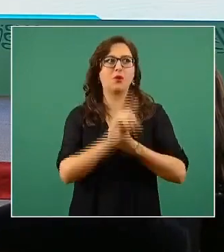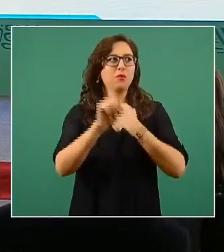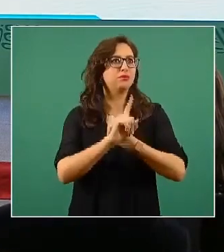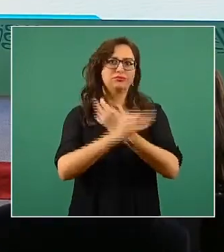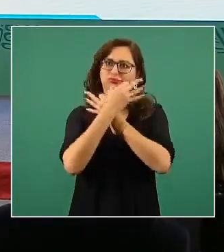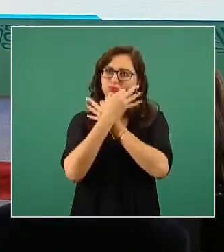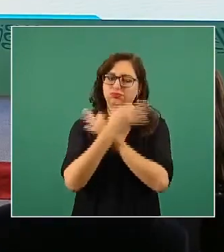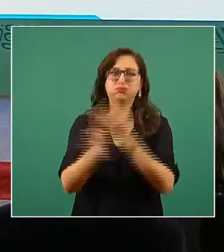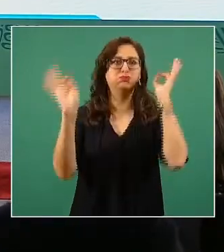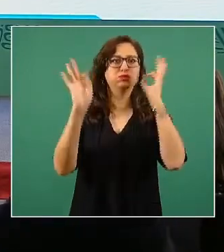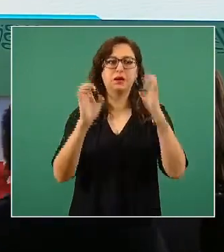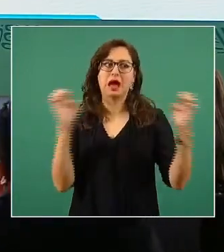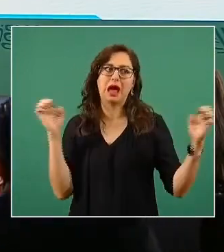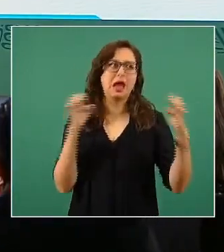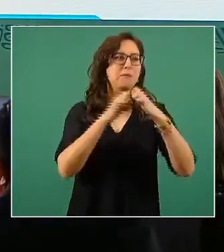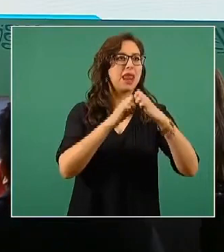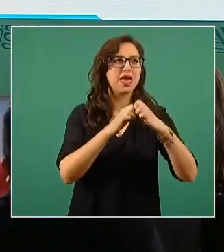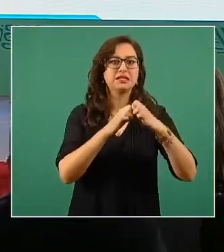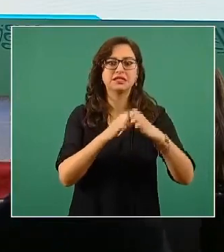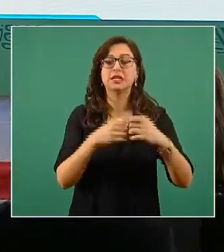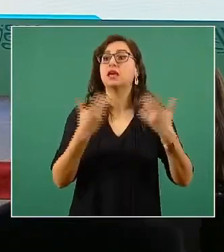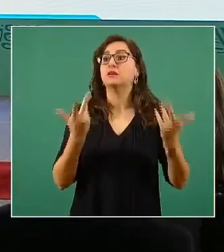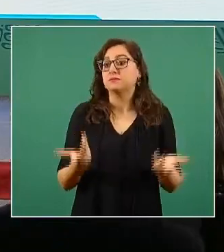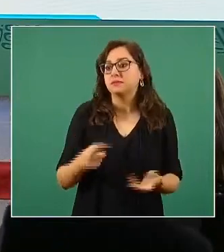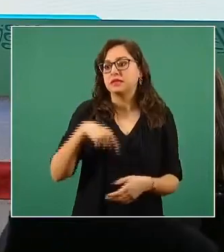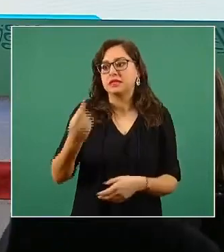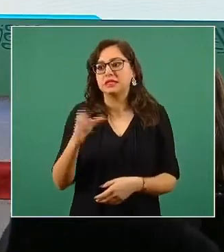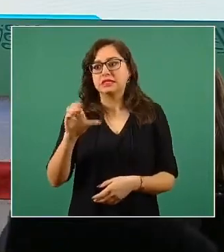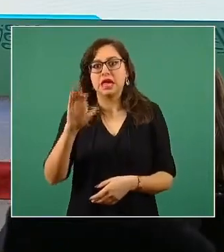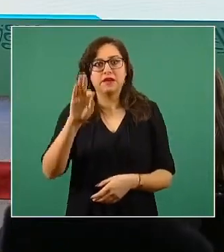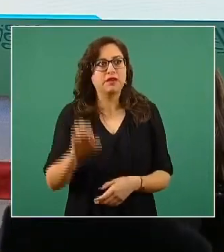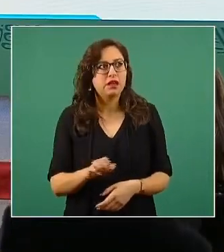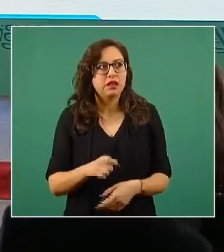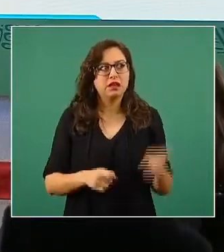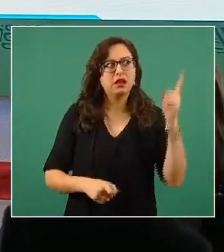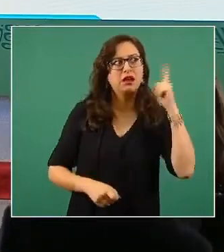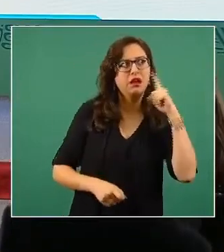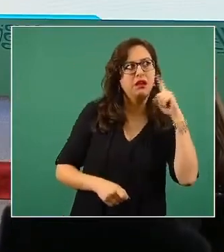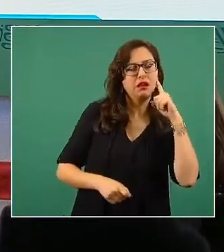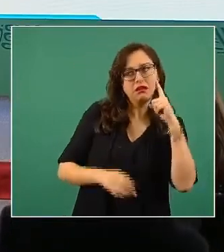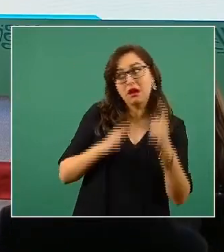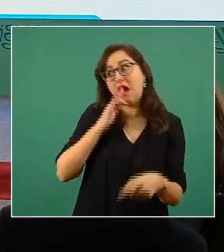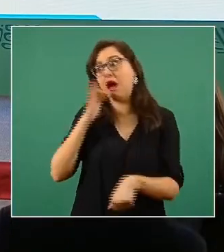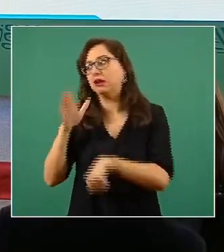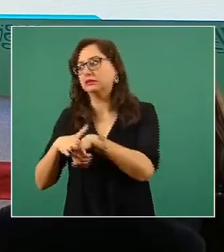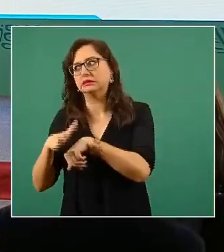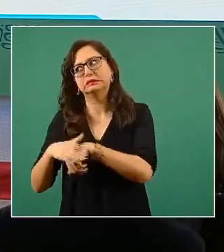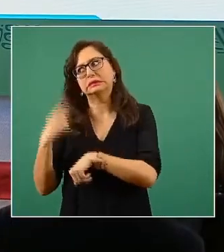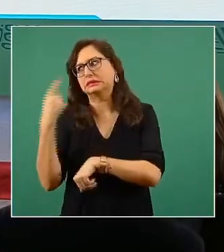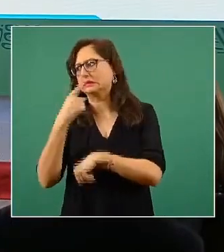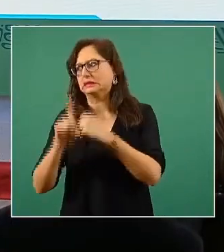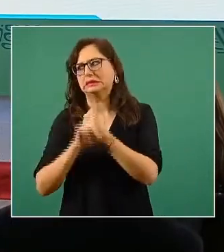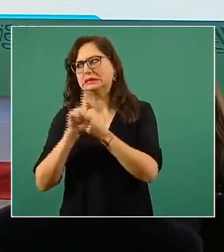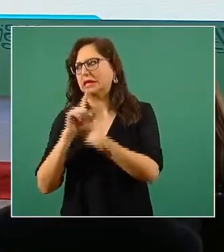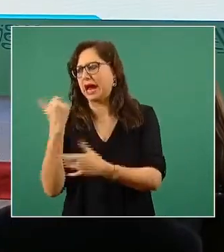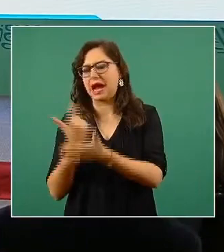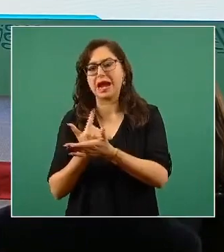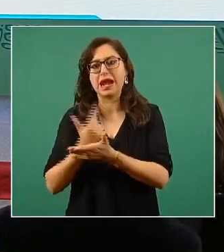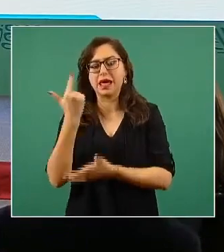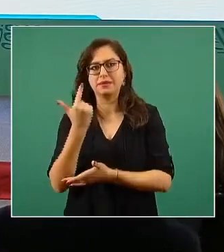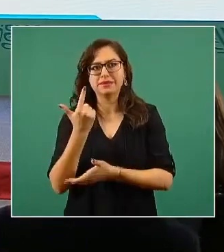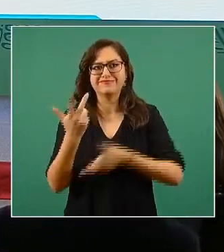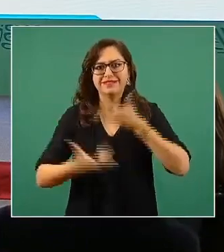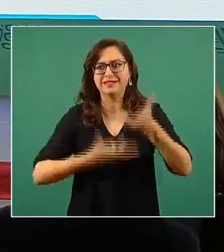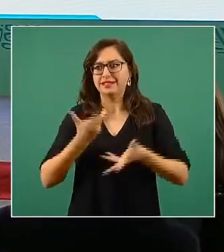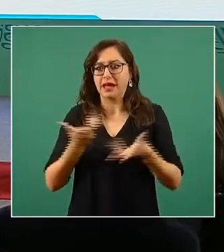Dirección General de esta situación, y como ya lo comentó el director general, se solicita al